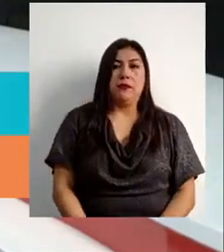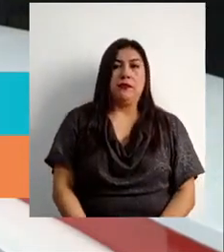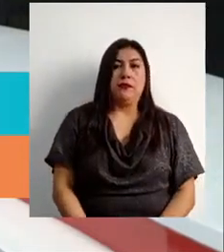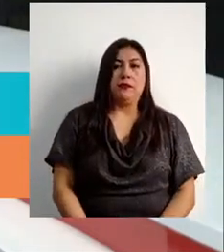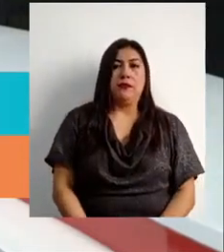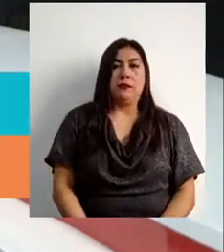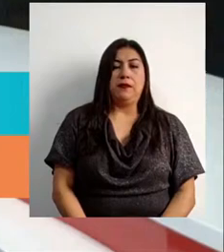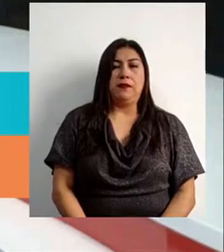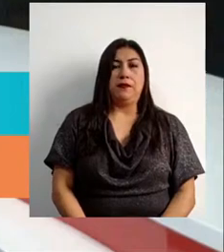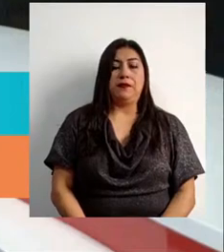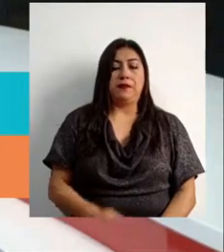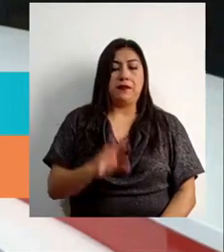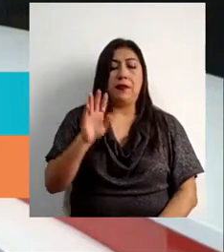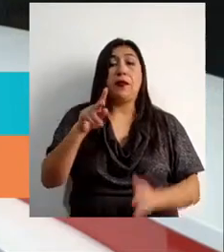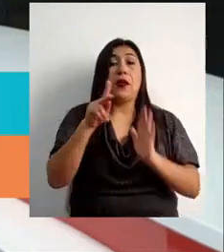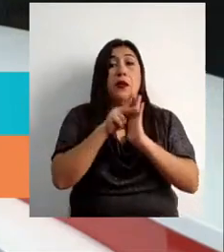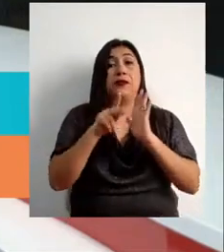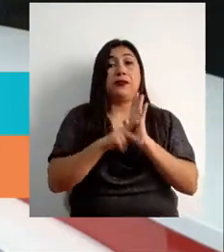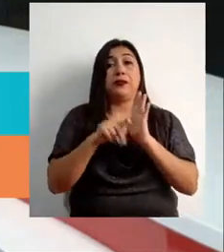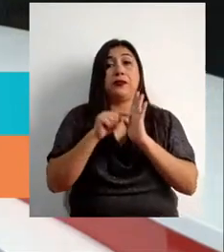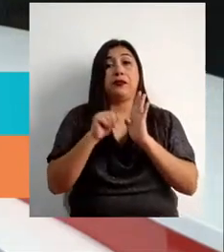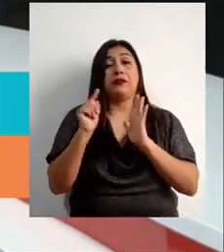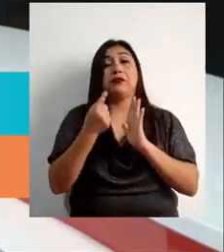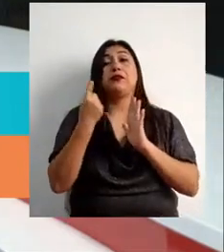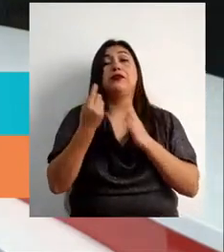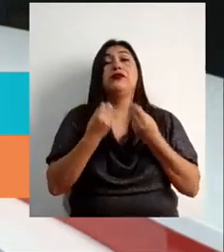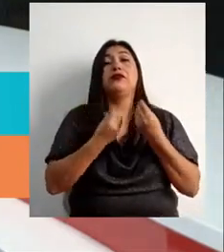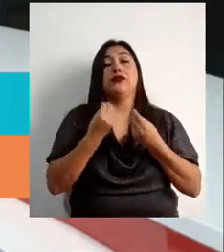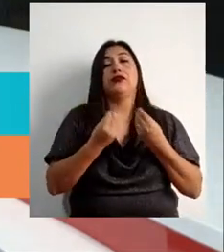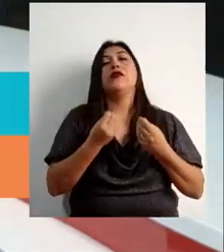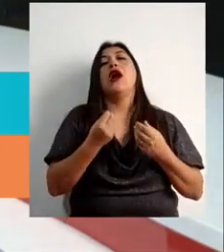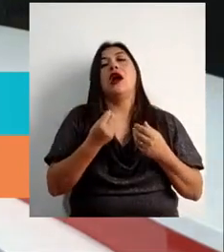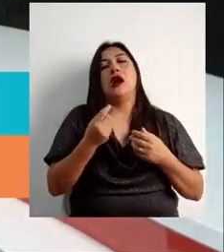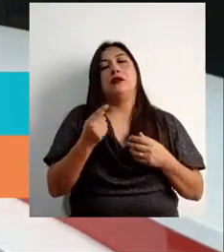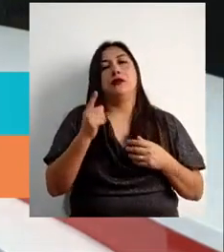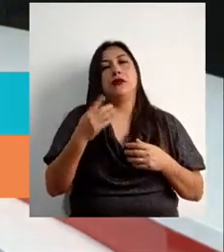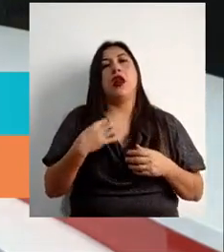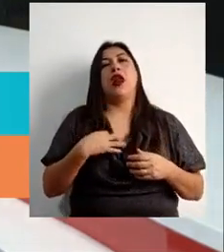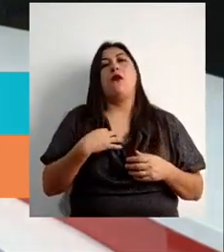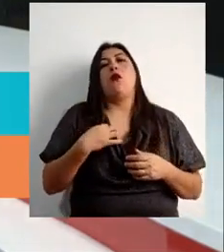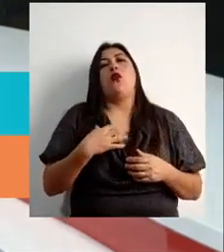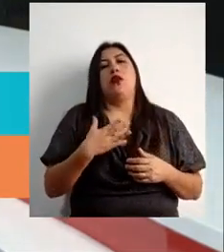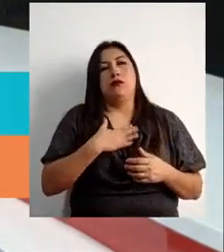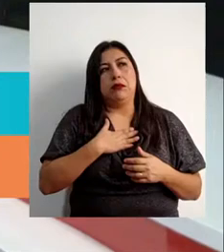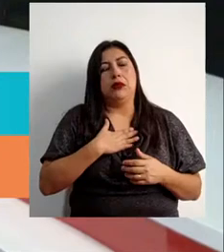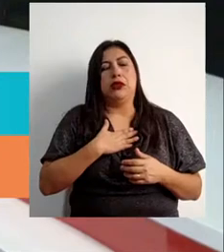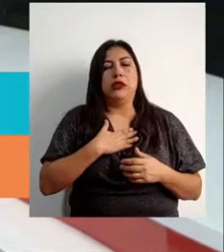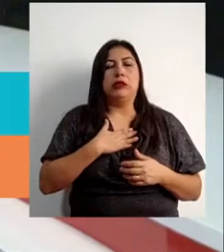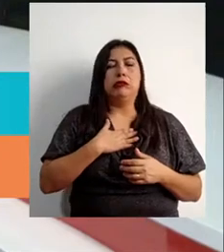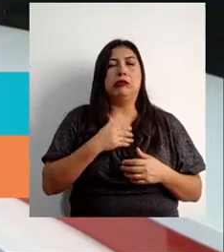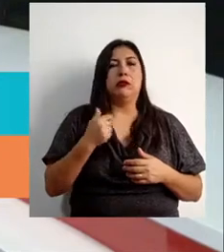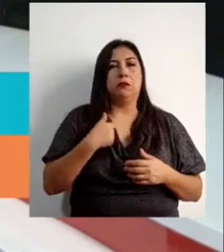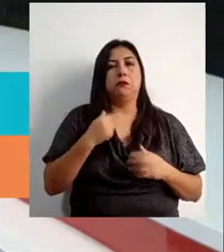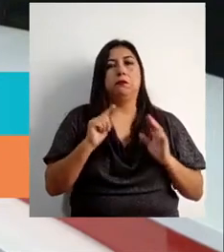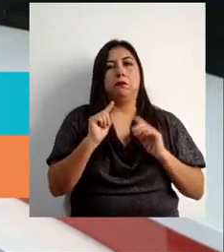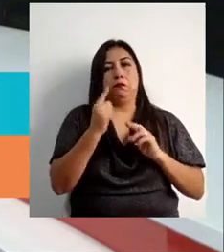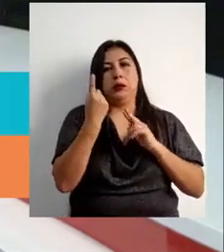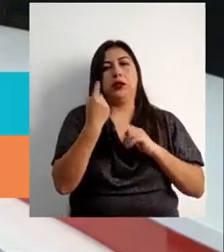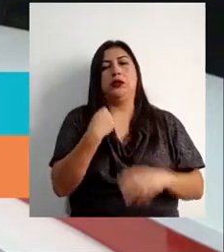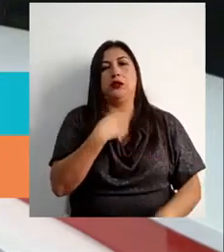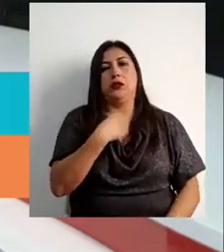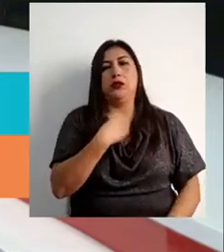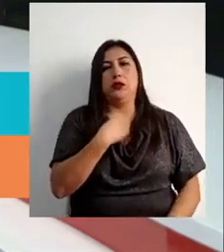empieza, Enrique, con que nosotros... La voluntad política, con la voluntad, con la actitud. No, además que empecemos a hacer nuestro